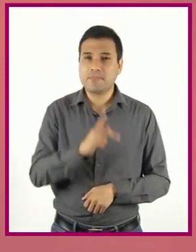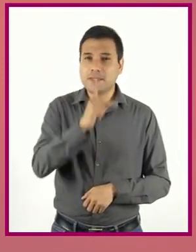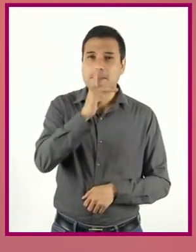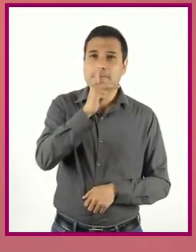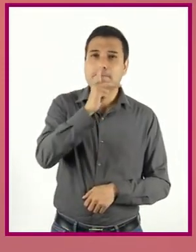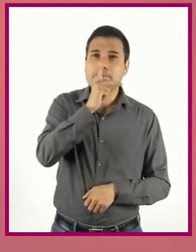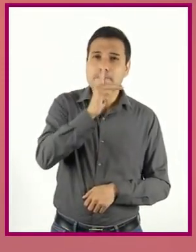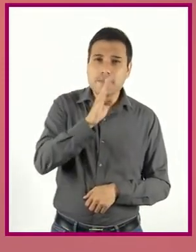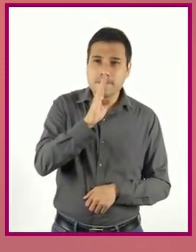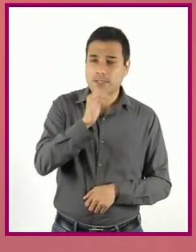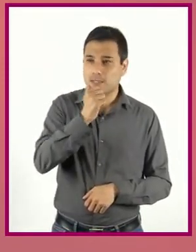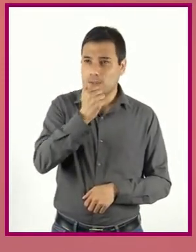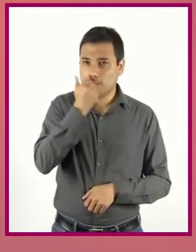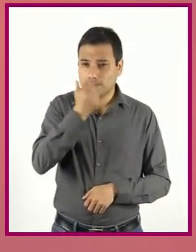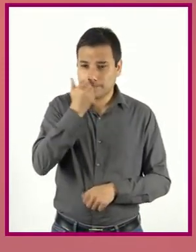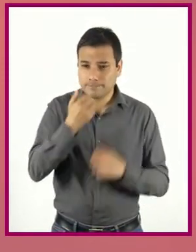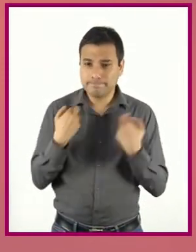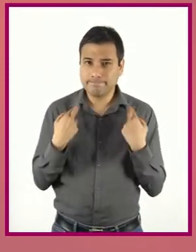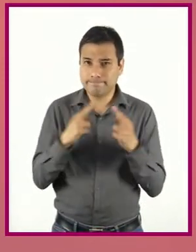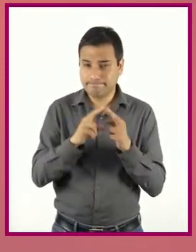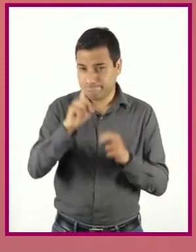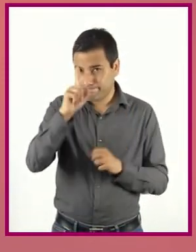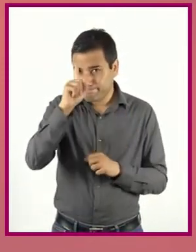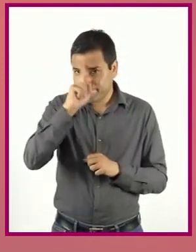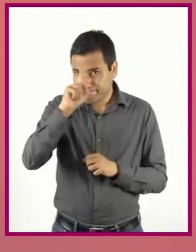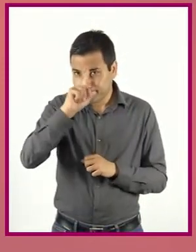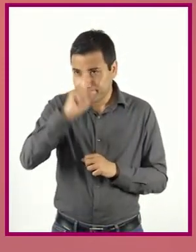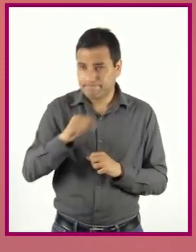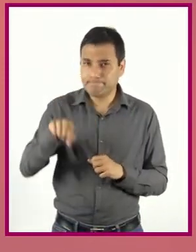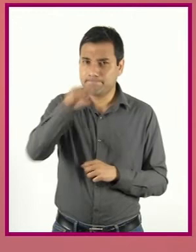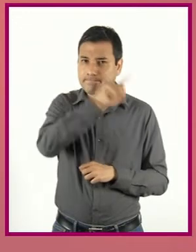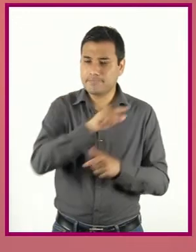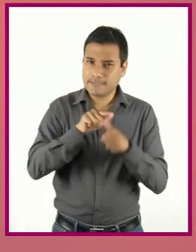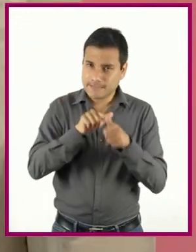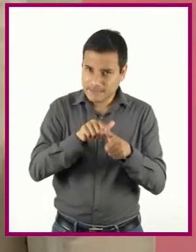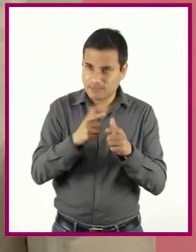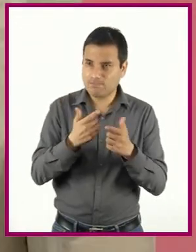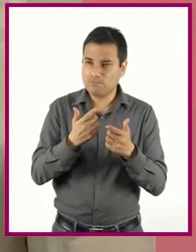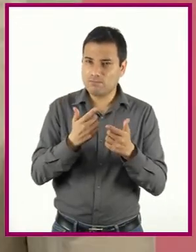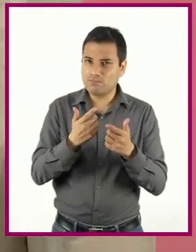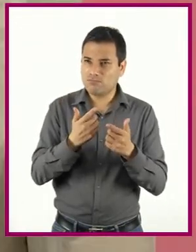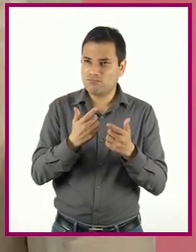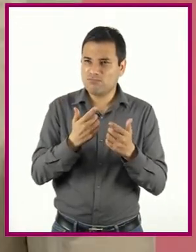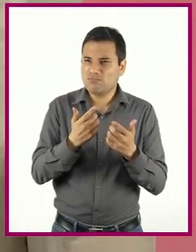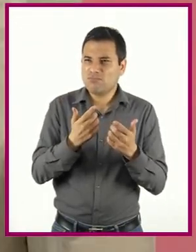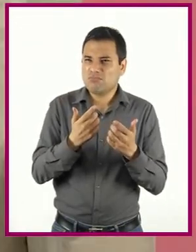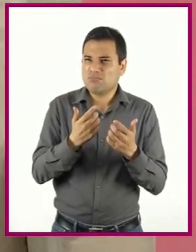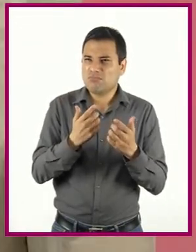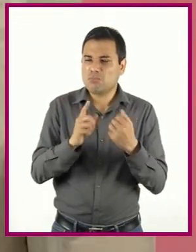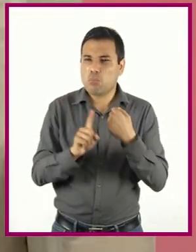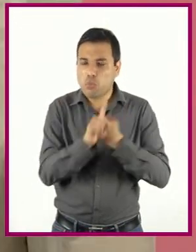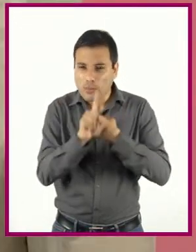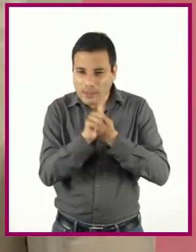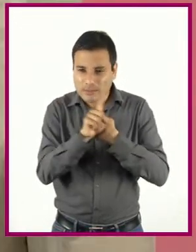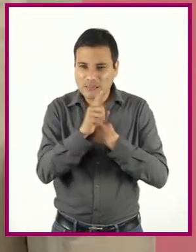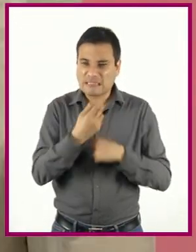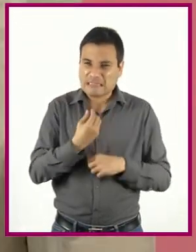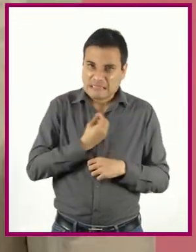familia, alumnos y docentes para seguir desarrollándose en las diferentes áreas de la vida, pese a los retos que esto implica?